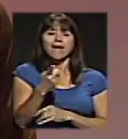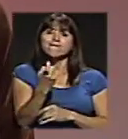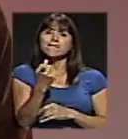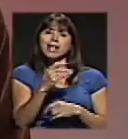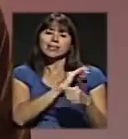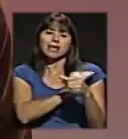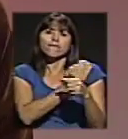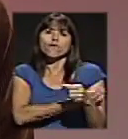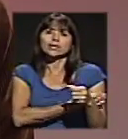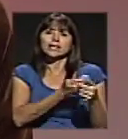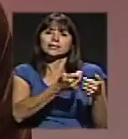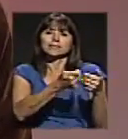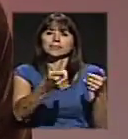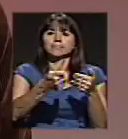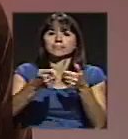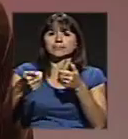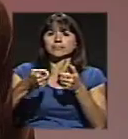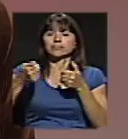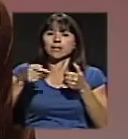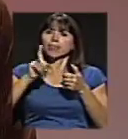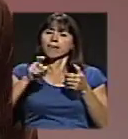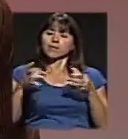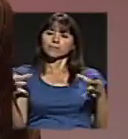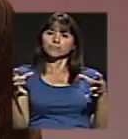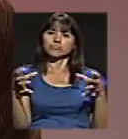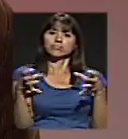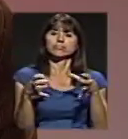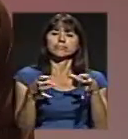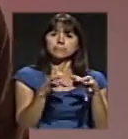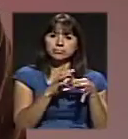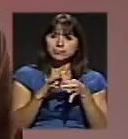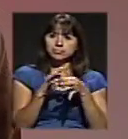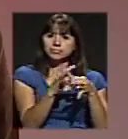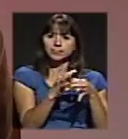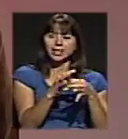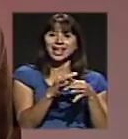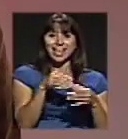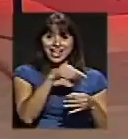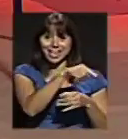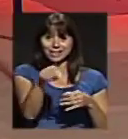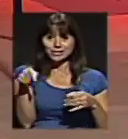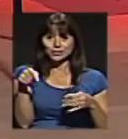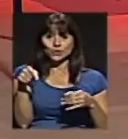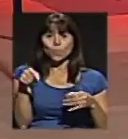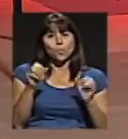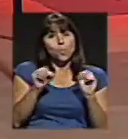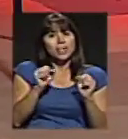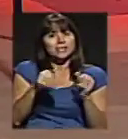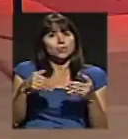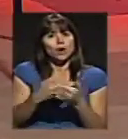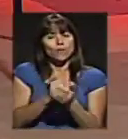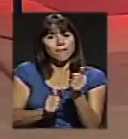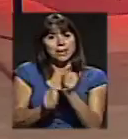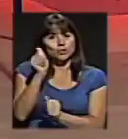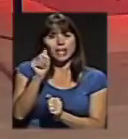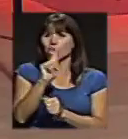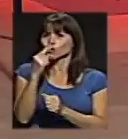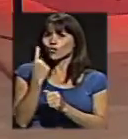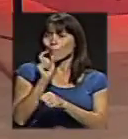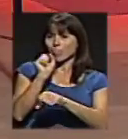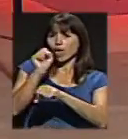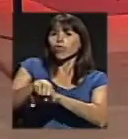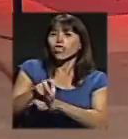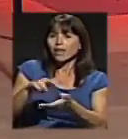muy dispersas y que en este país pueden constituir una nueva mayoría. No se trata solo de ganarle a Liberación, sino de